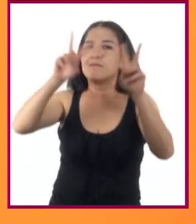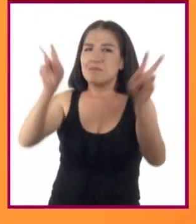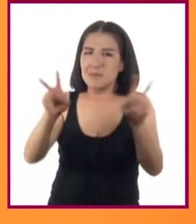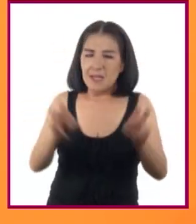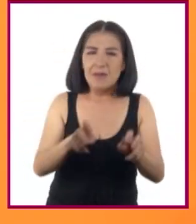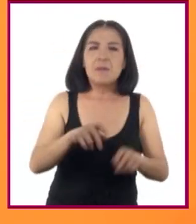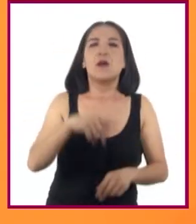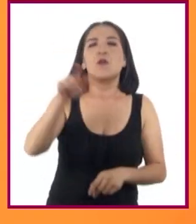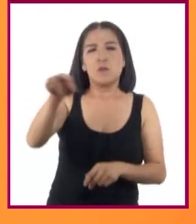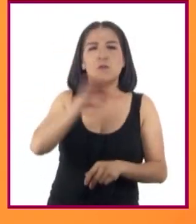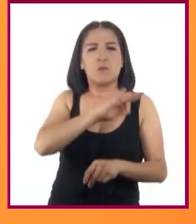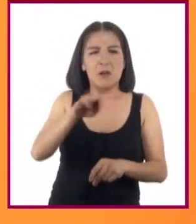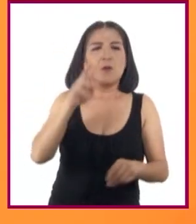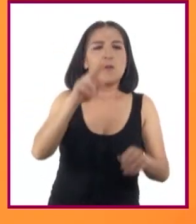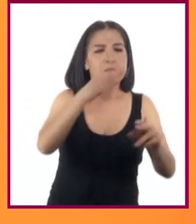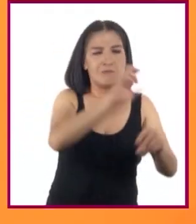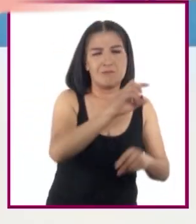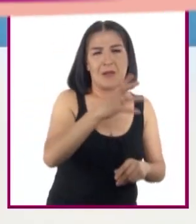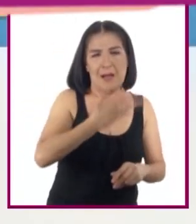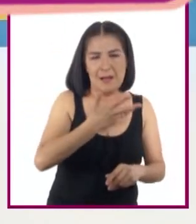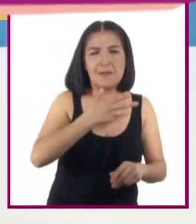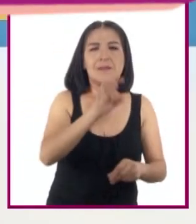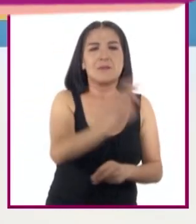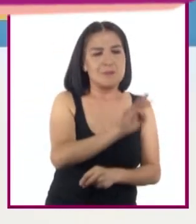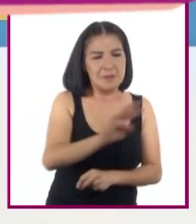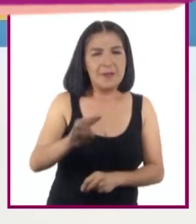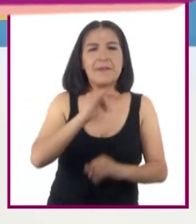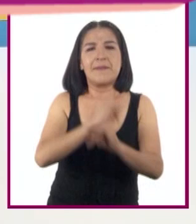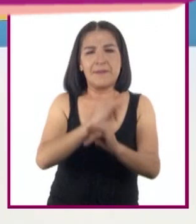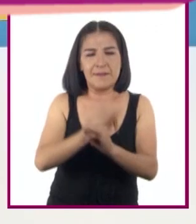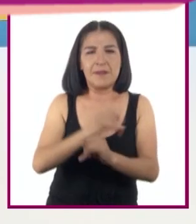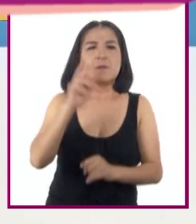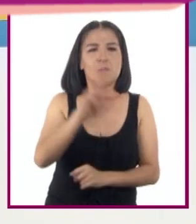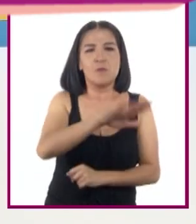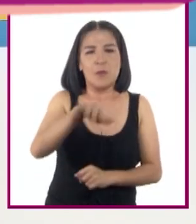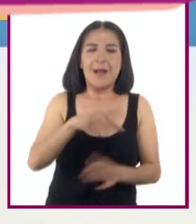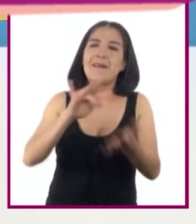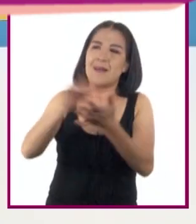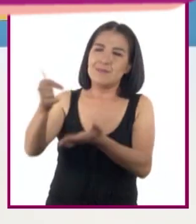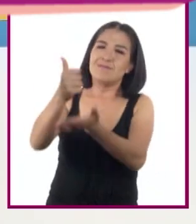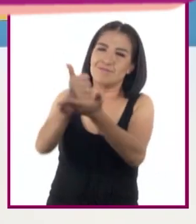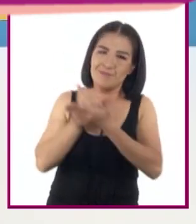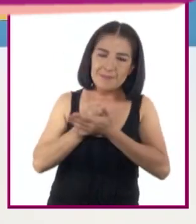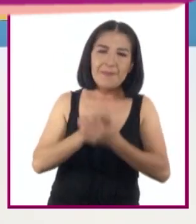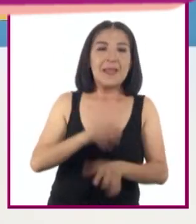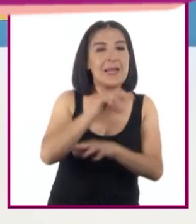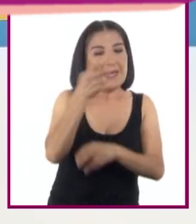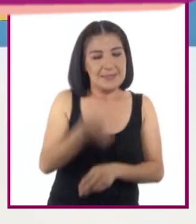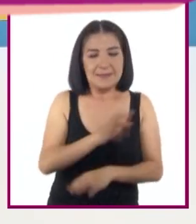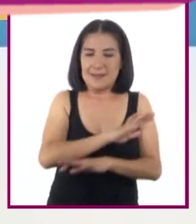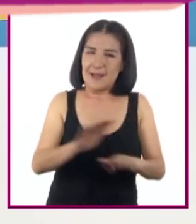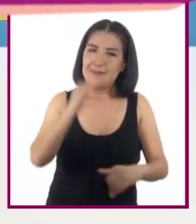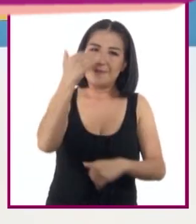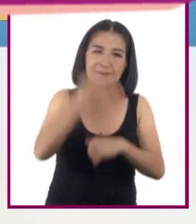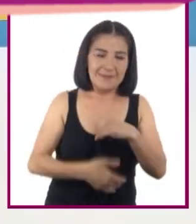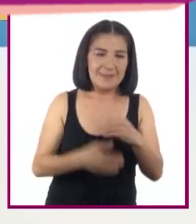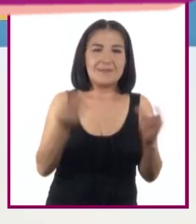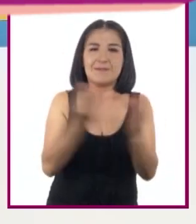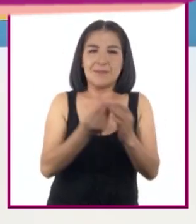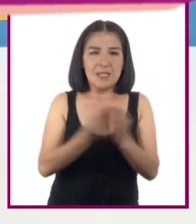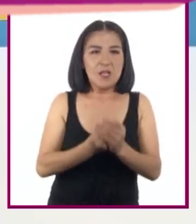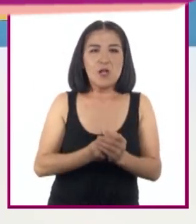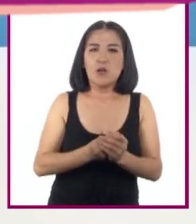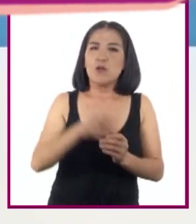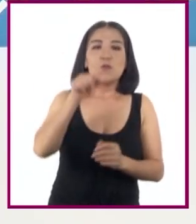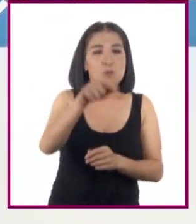consultar páginas de internet, también lo pueden hacer. Gracias, maestro, por sus aportes. Hemos llegado al final de la sesión.